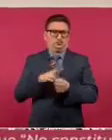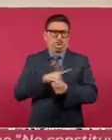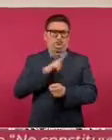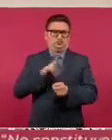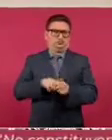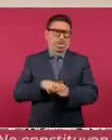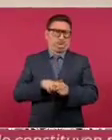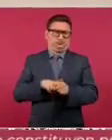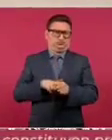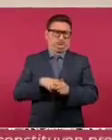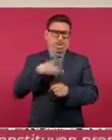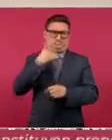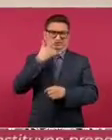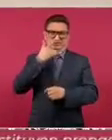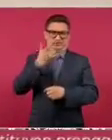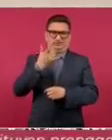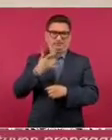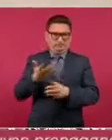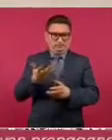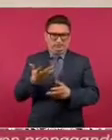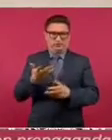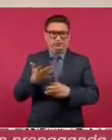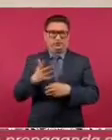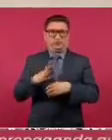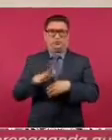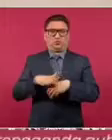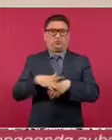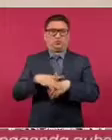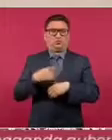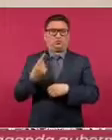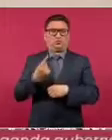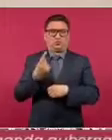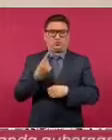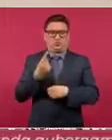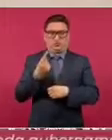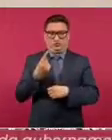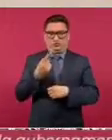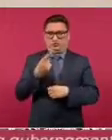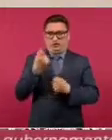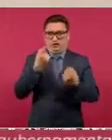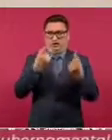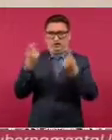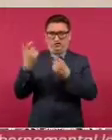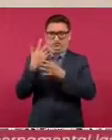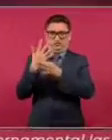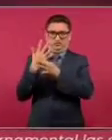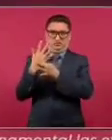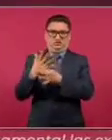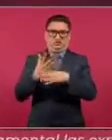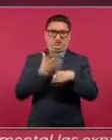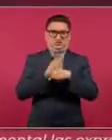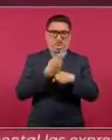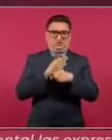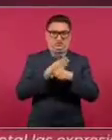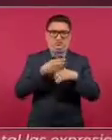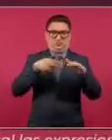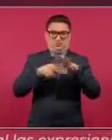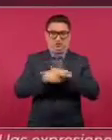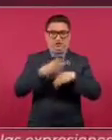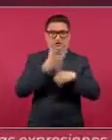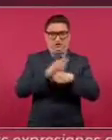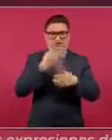normales, pues no por como se sostenía, por falta de mantenimiento del